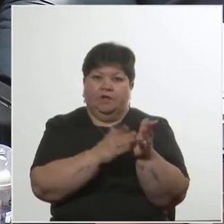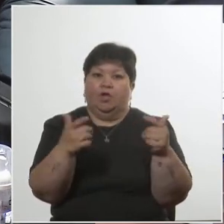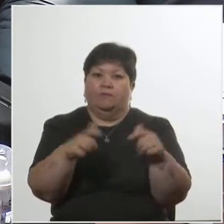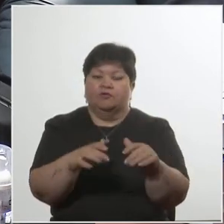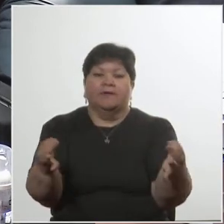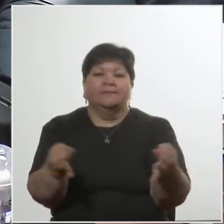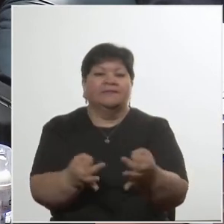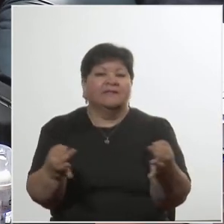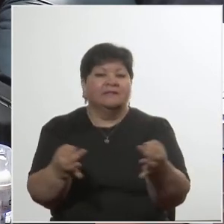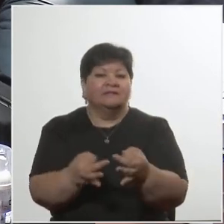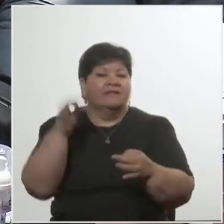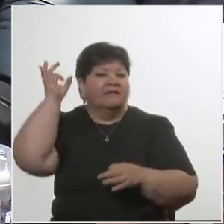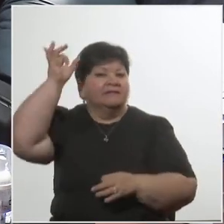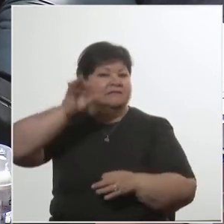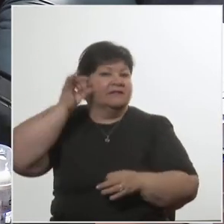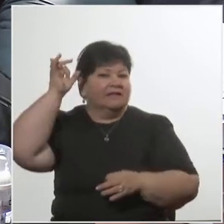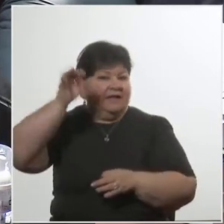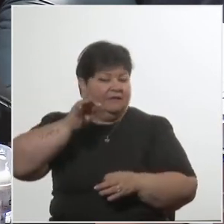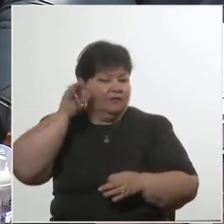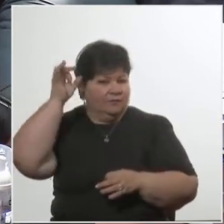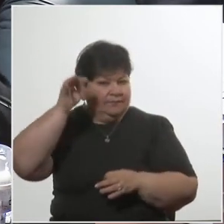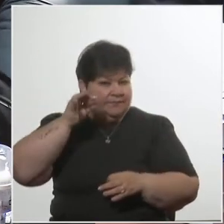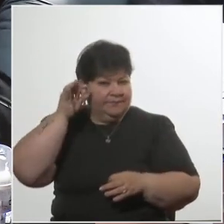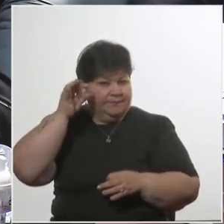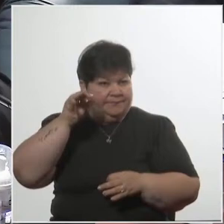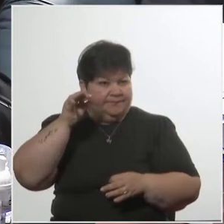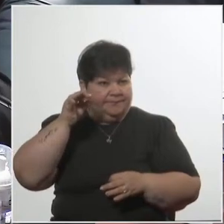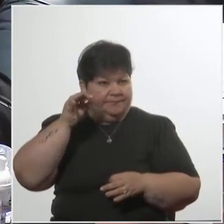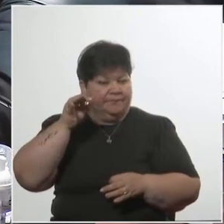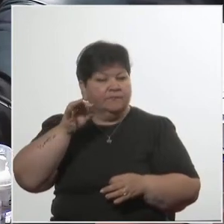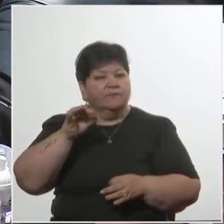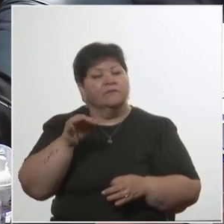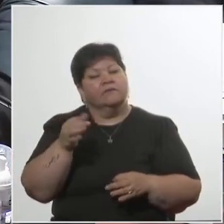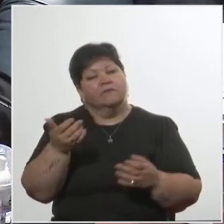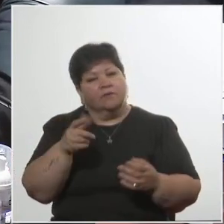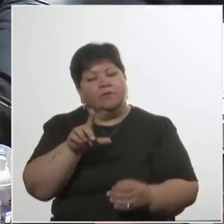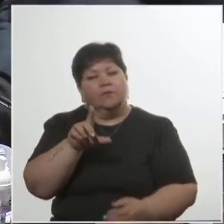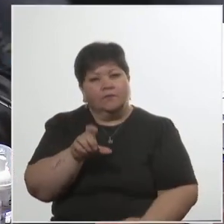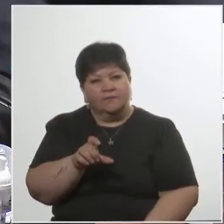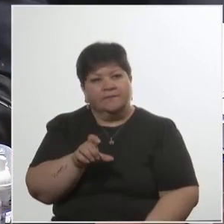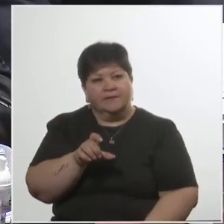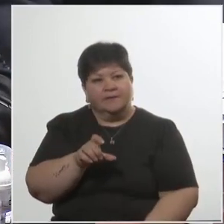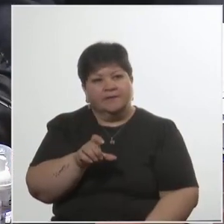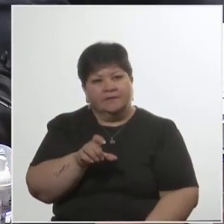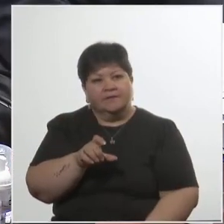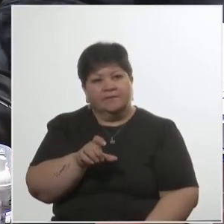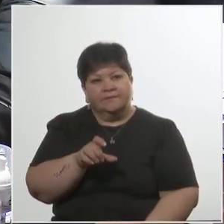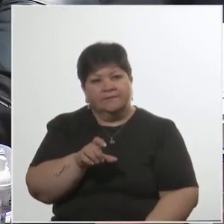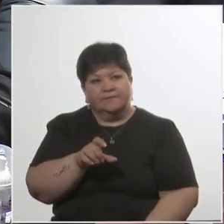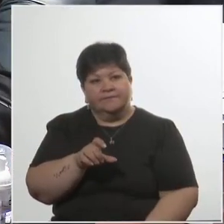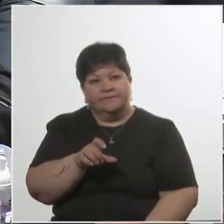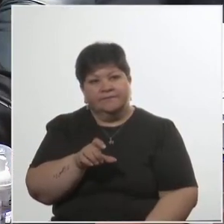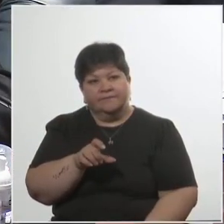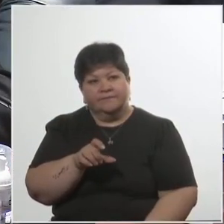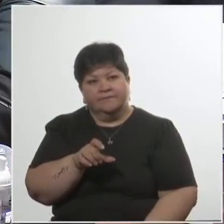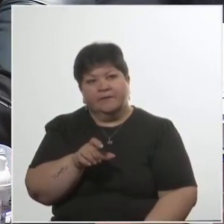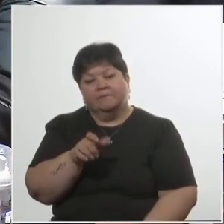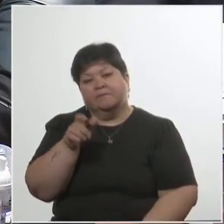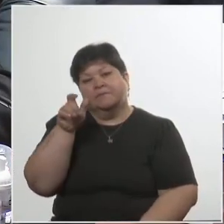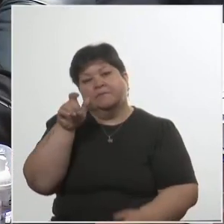comisión especializada del senado con por supuesto insospechados integrantes